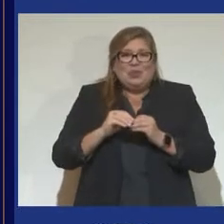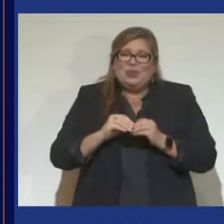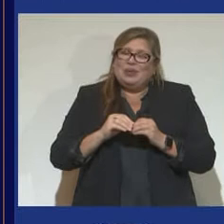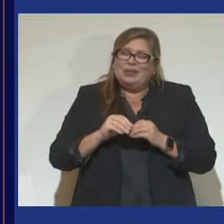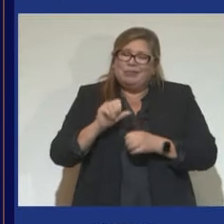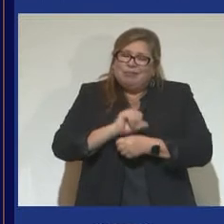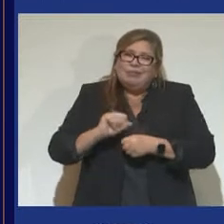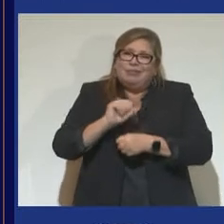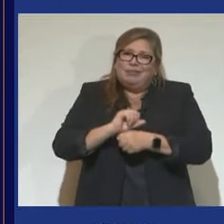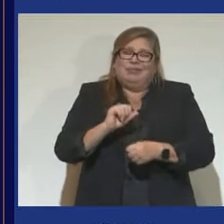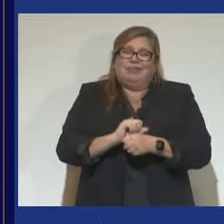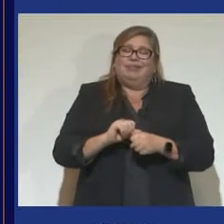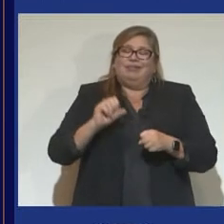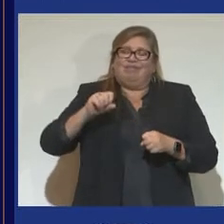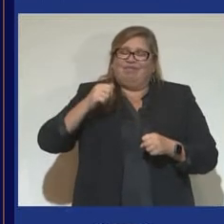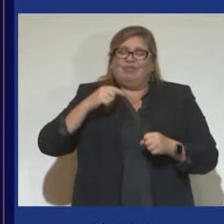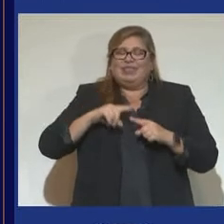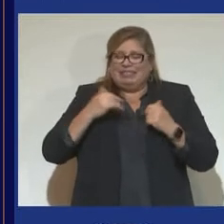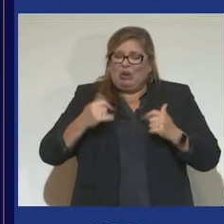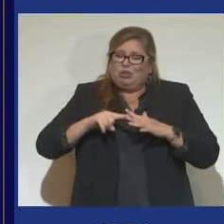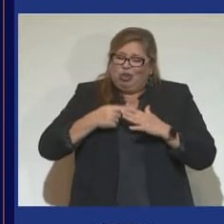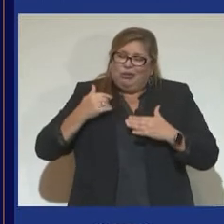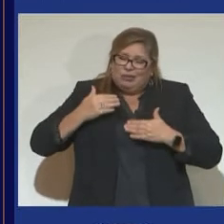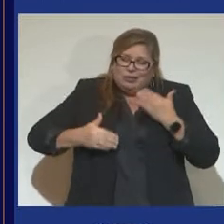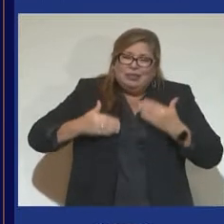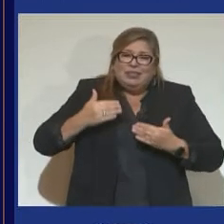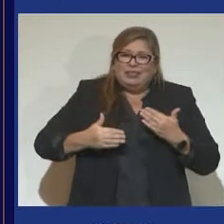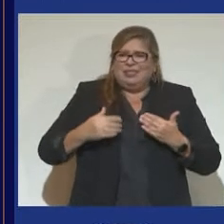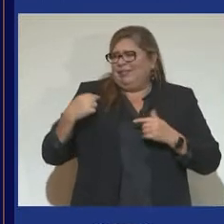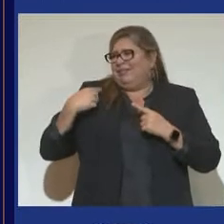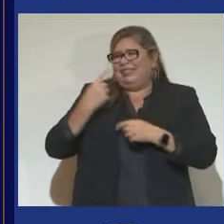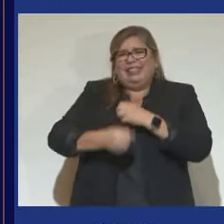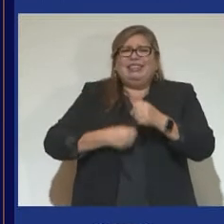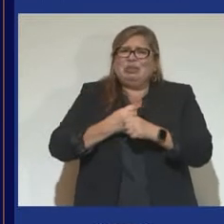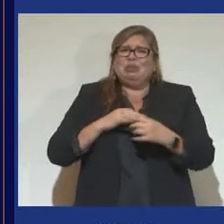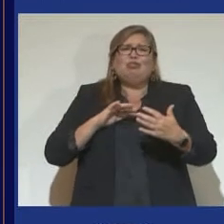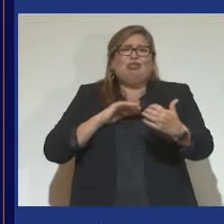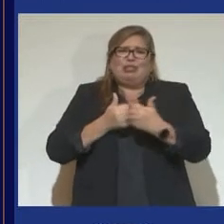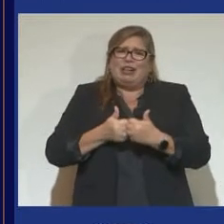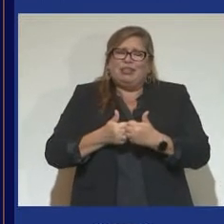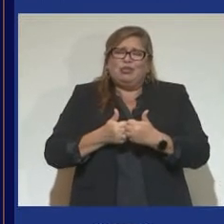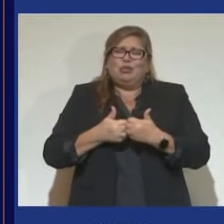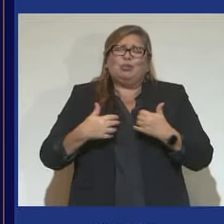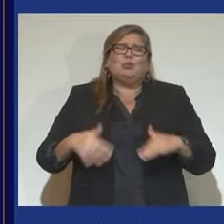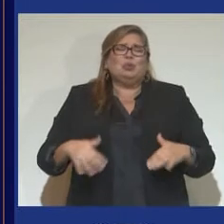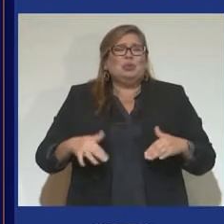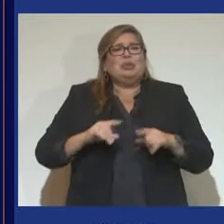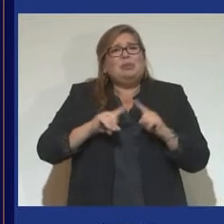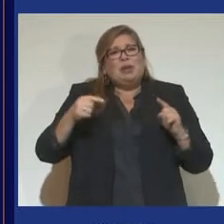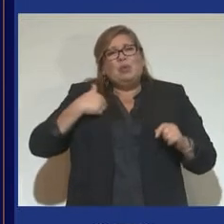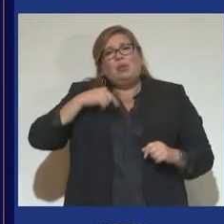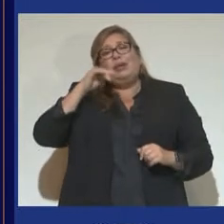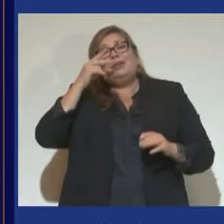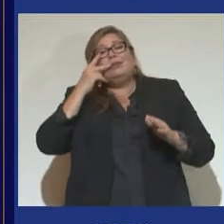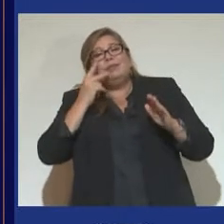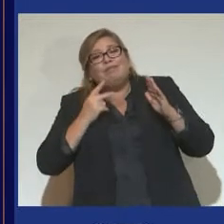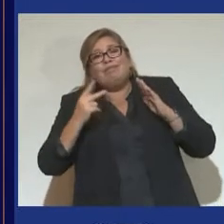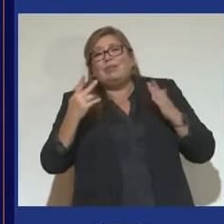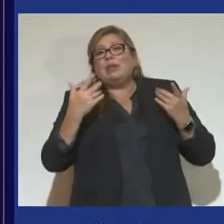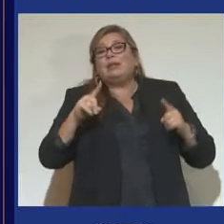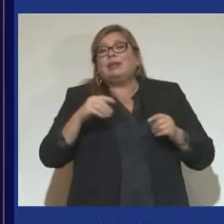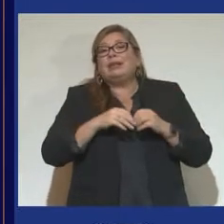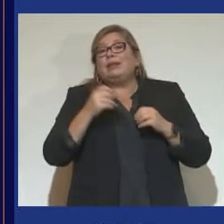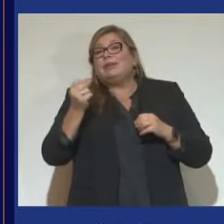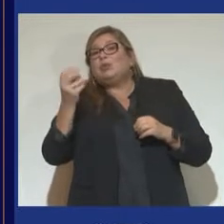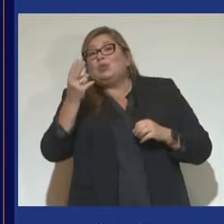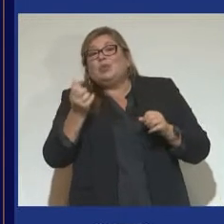estamos recién empezando ha sido un reto muy grande pero tenemos que estar conscientes de qué es lo que hay que anticipar en los próximos